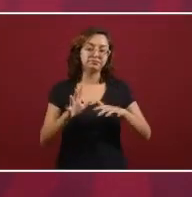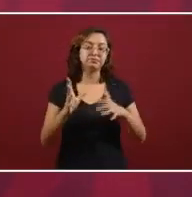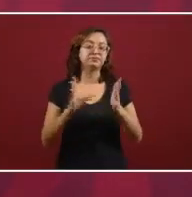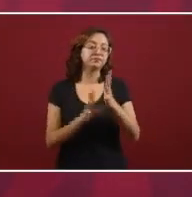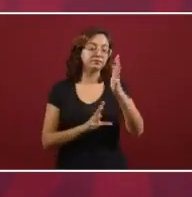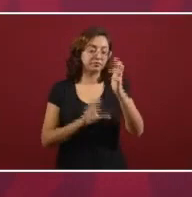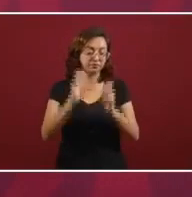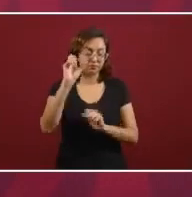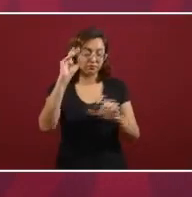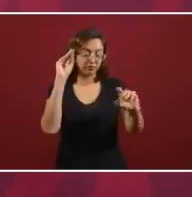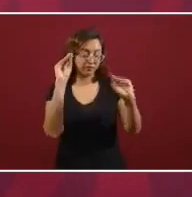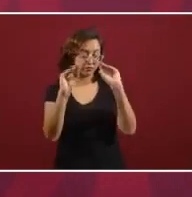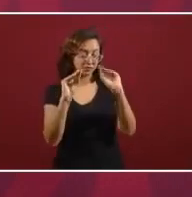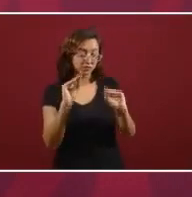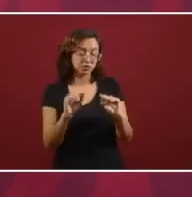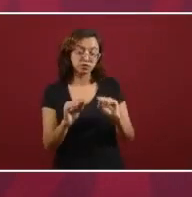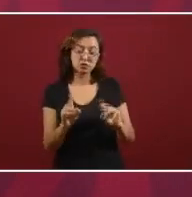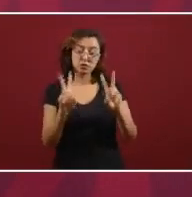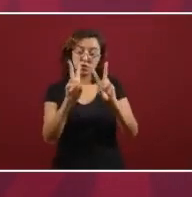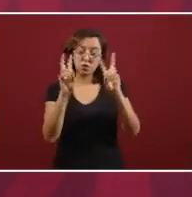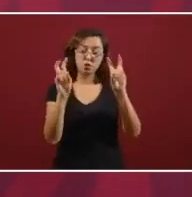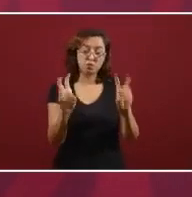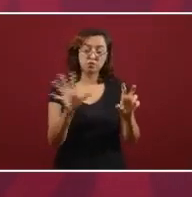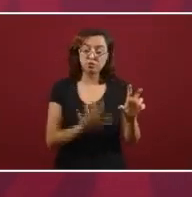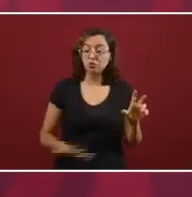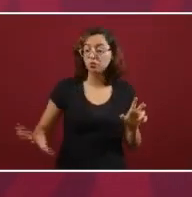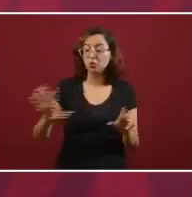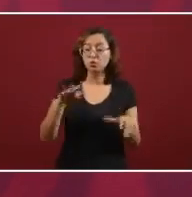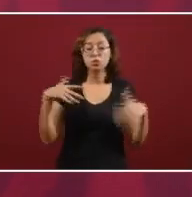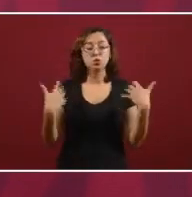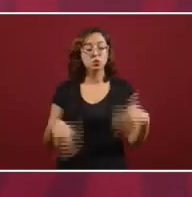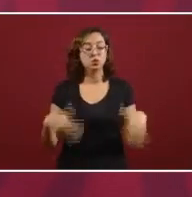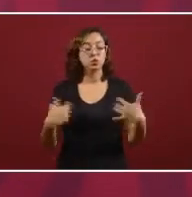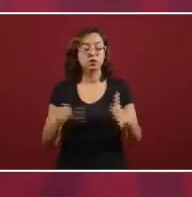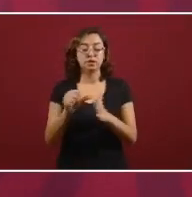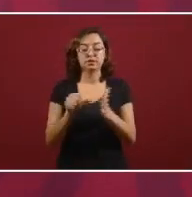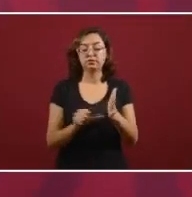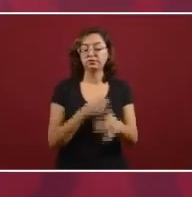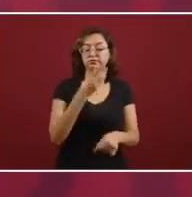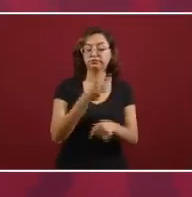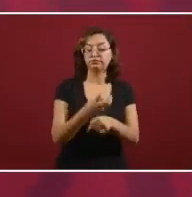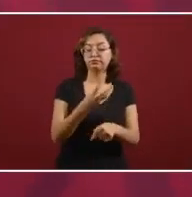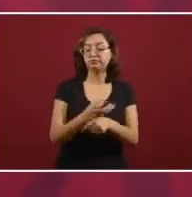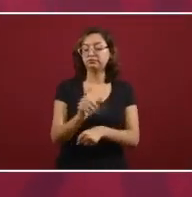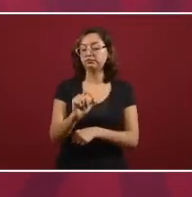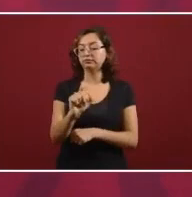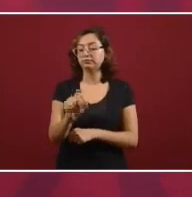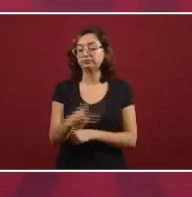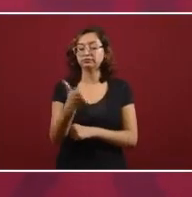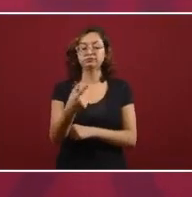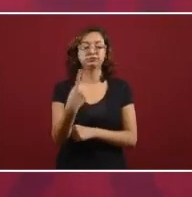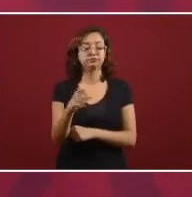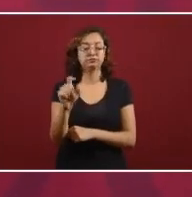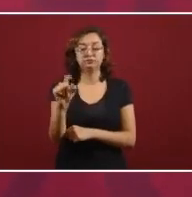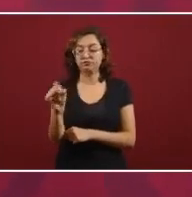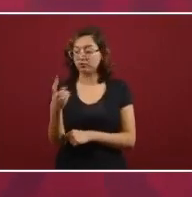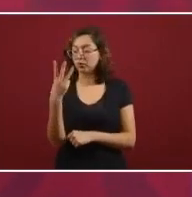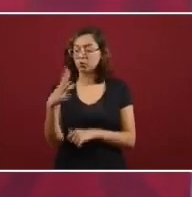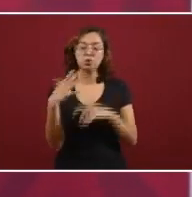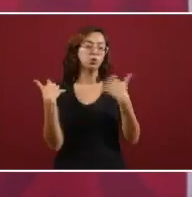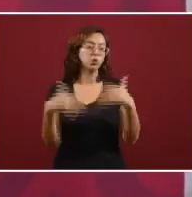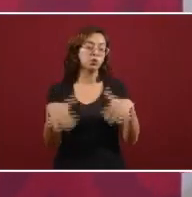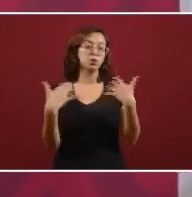social, el artículo 3, el 27, el 123,